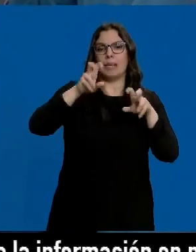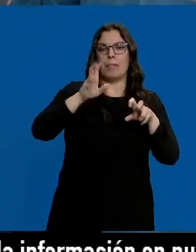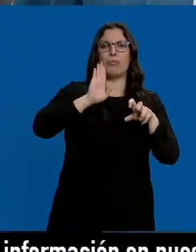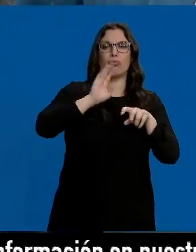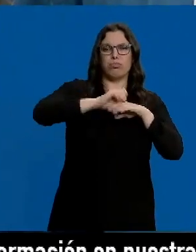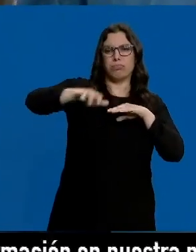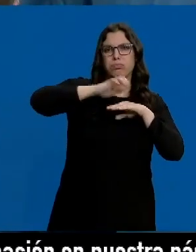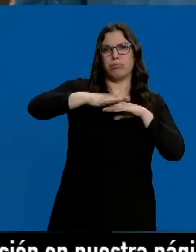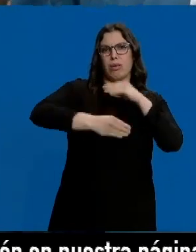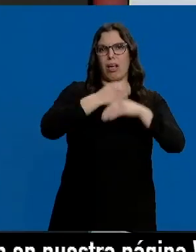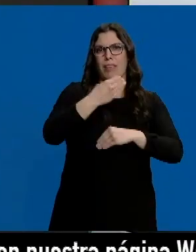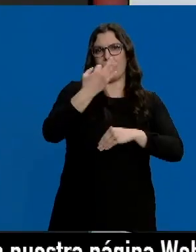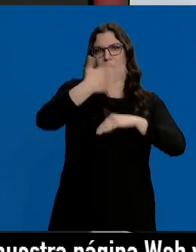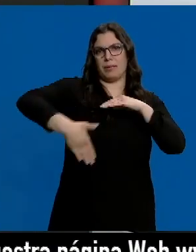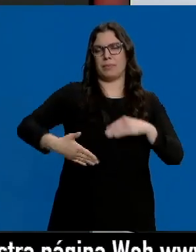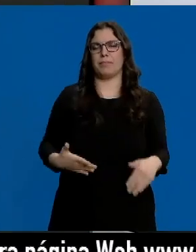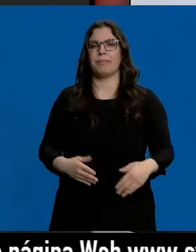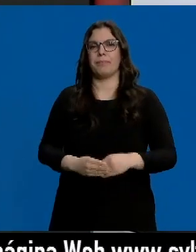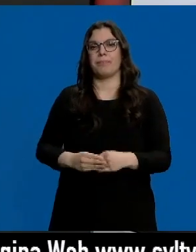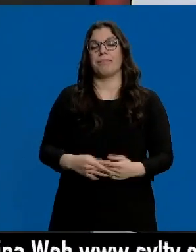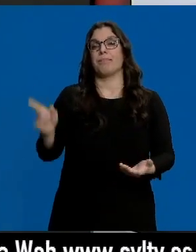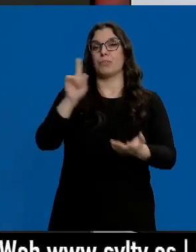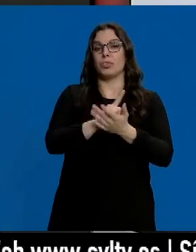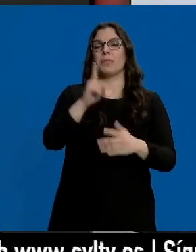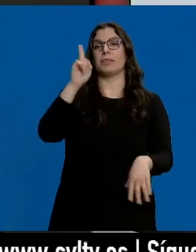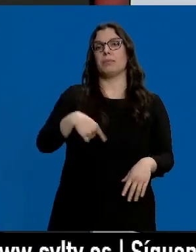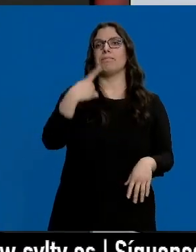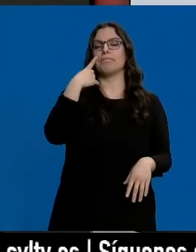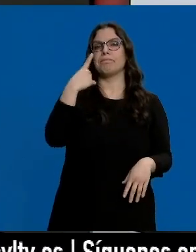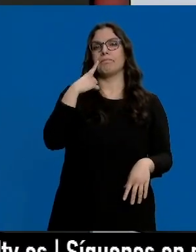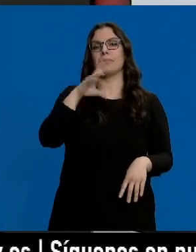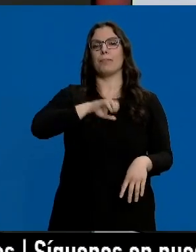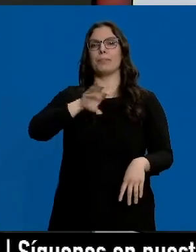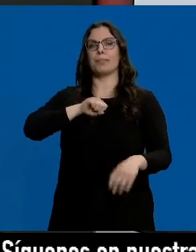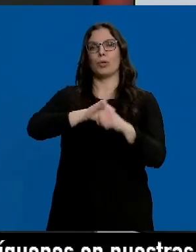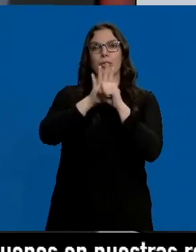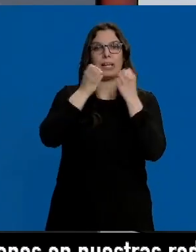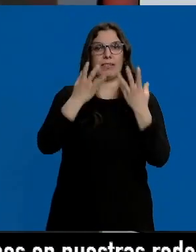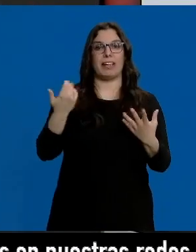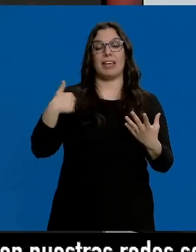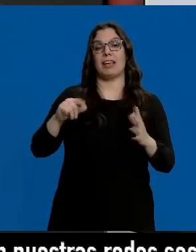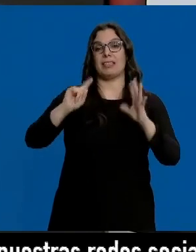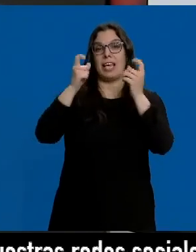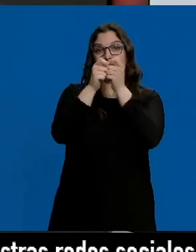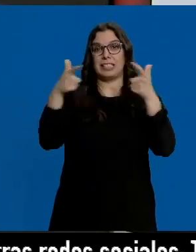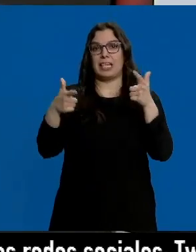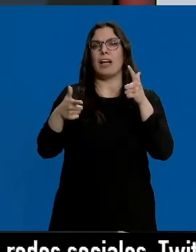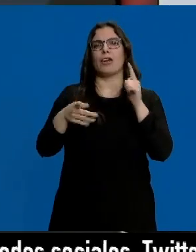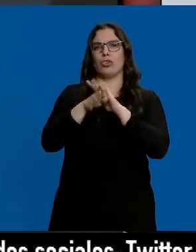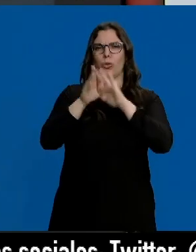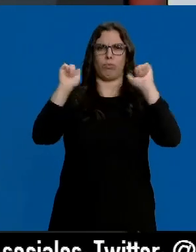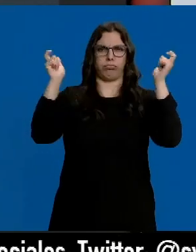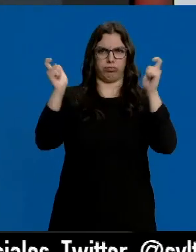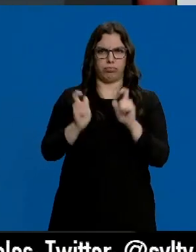lo deberían de hacer. Y un día más seguimos fijándonos en los contagios de COVID. La sexta ola continúa su